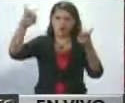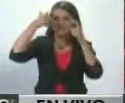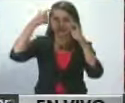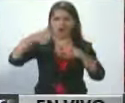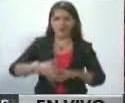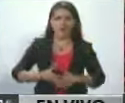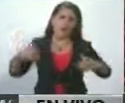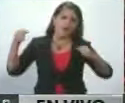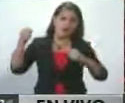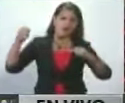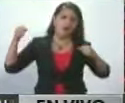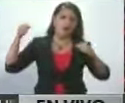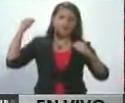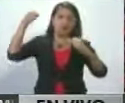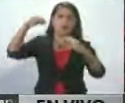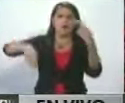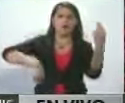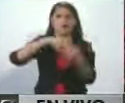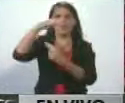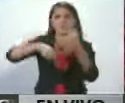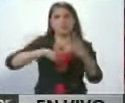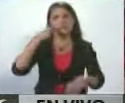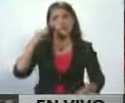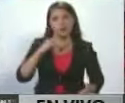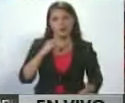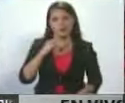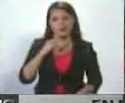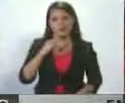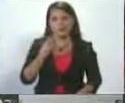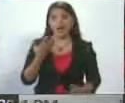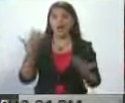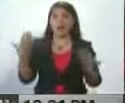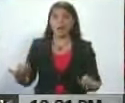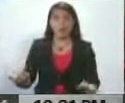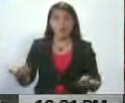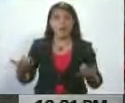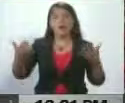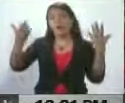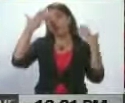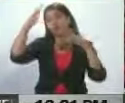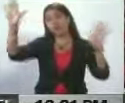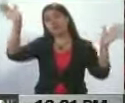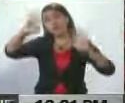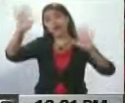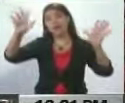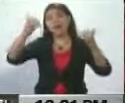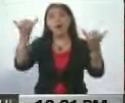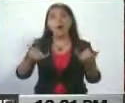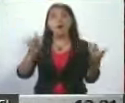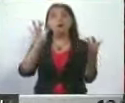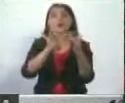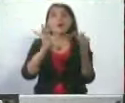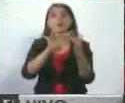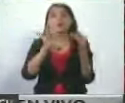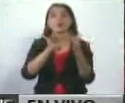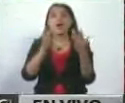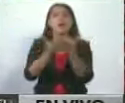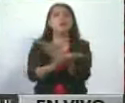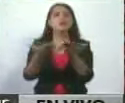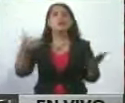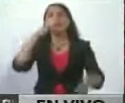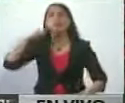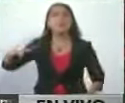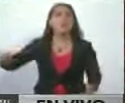¡Viva la Revolución Bolivariana! Y vamos a mandarle un saludo, que estamos en vivo, a todo el